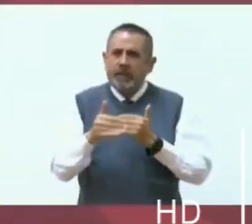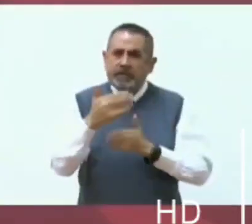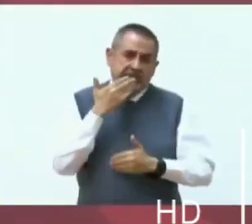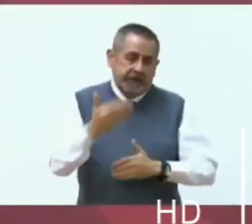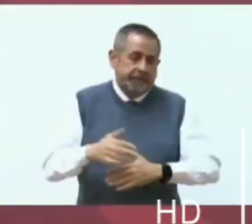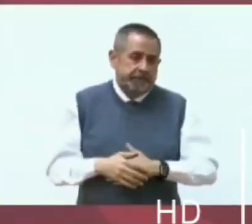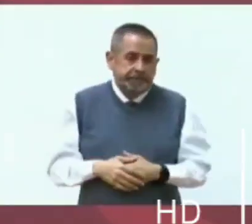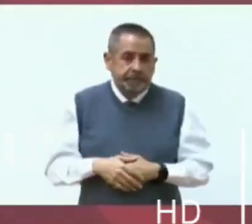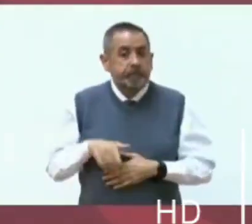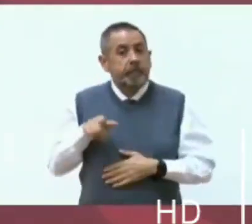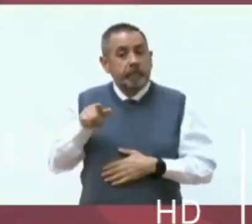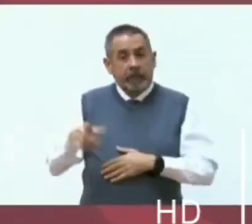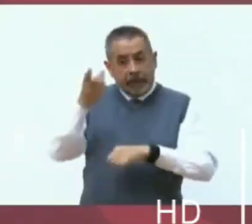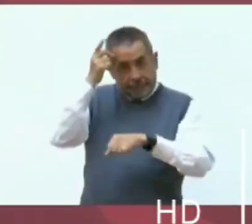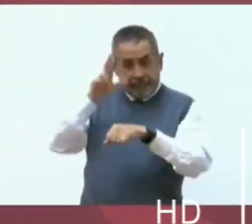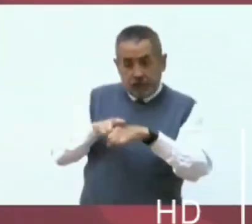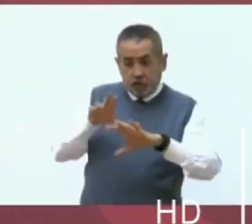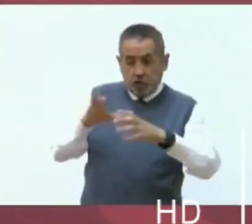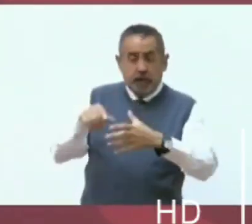Esta dirección lleva a cabo